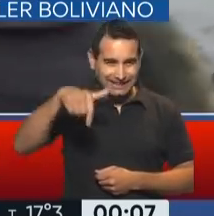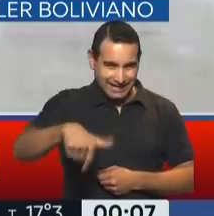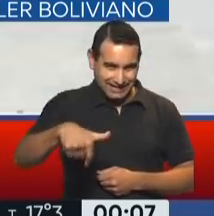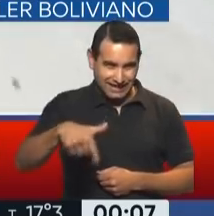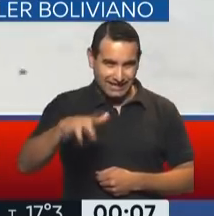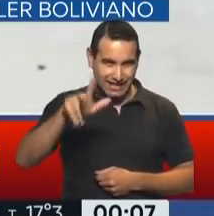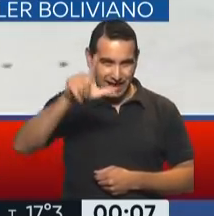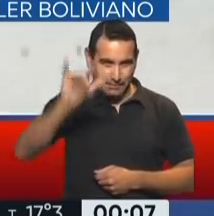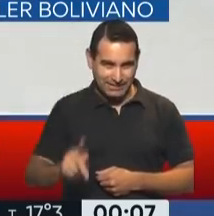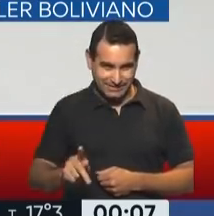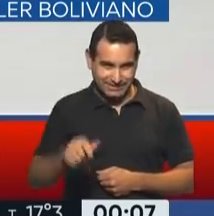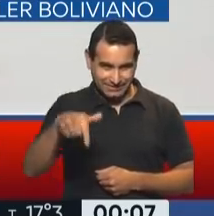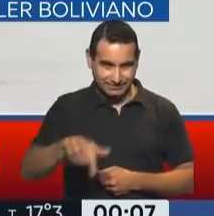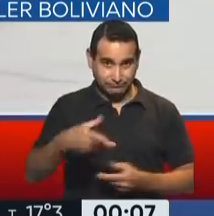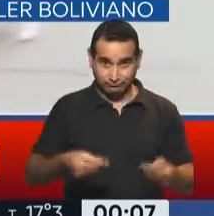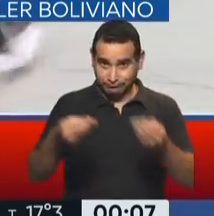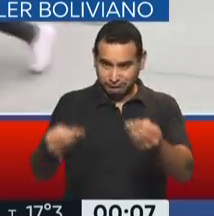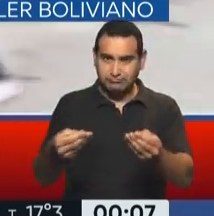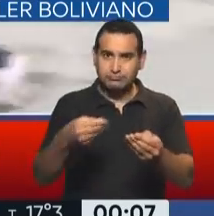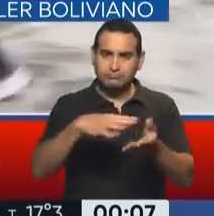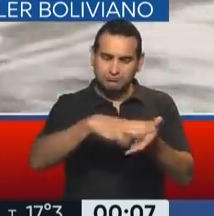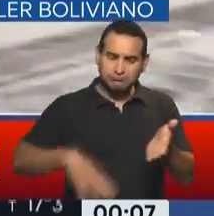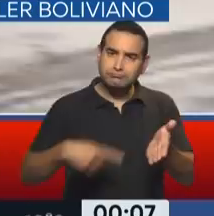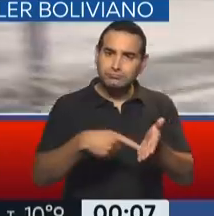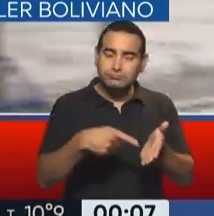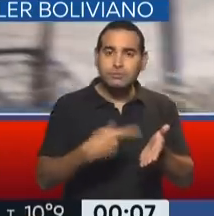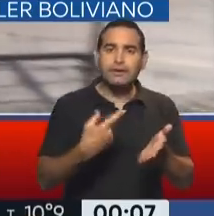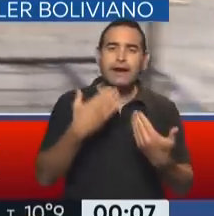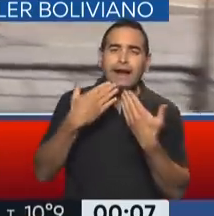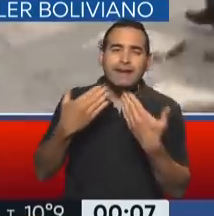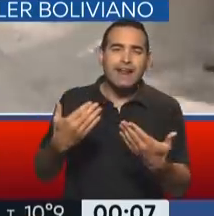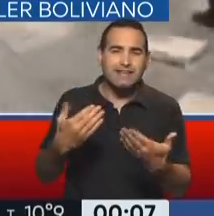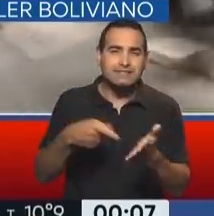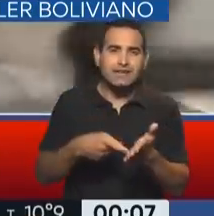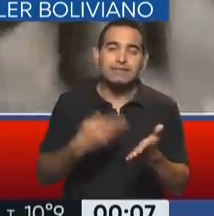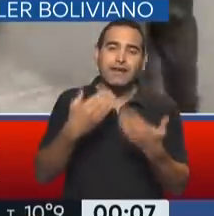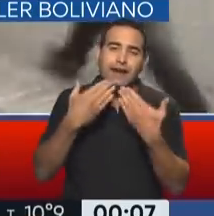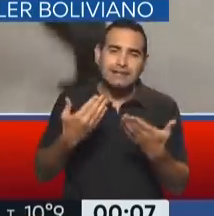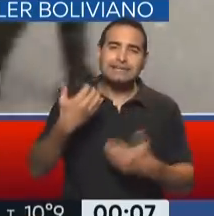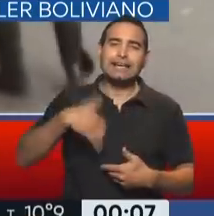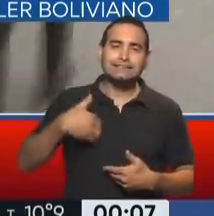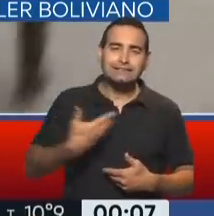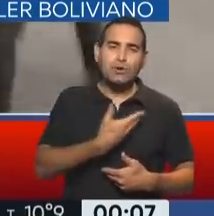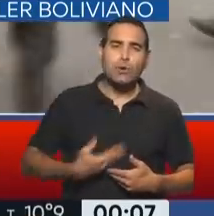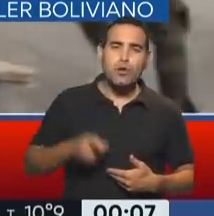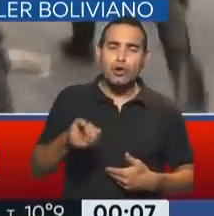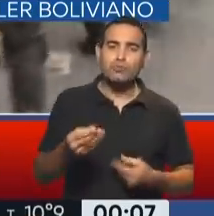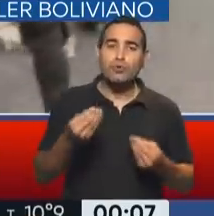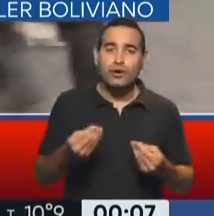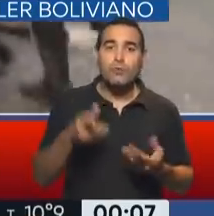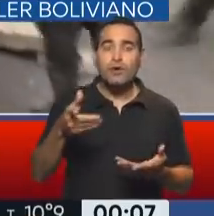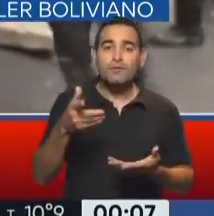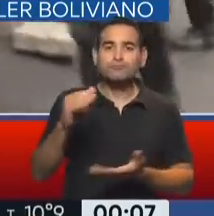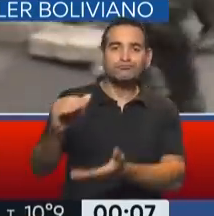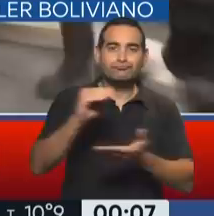La Paz. Y en esta nota, bueno, hace un agradecimiento, ¿no?, a la Argentina, porque les habrían